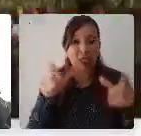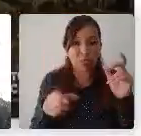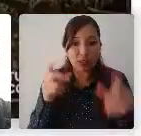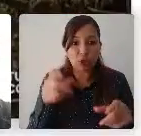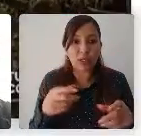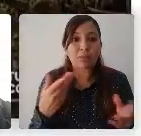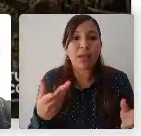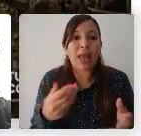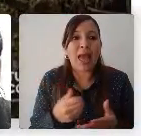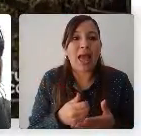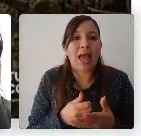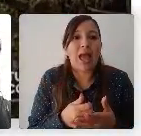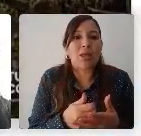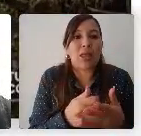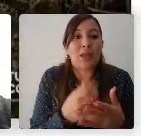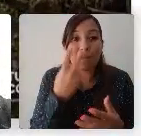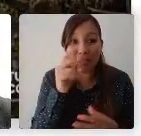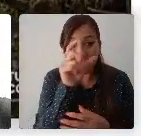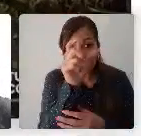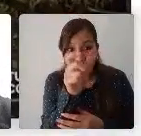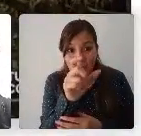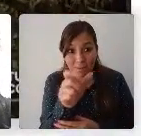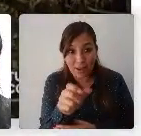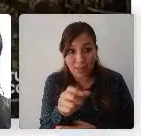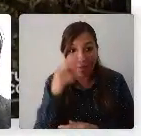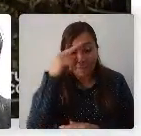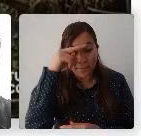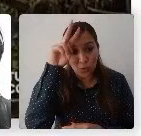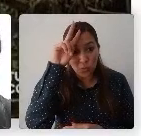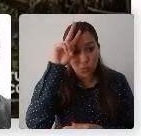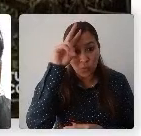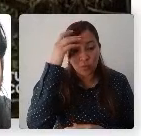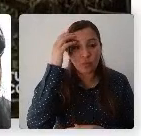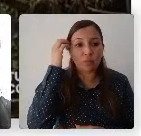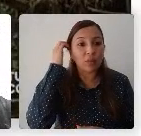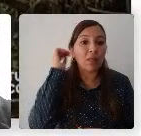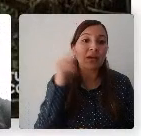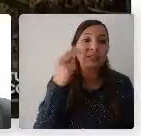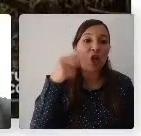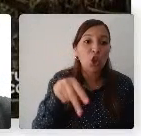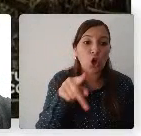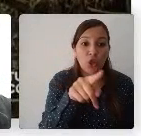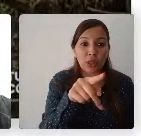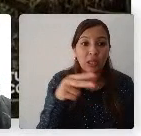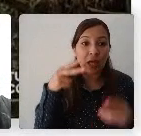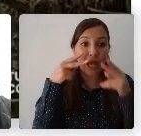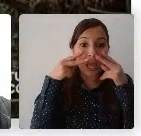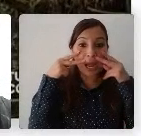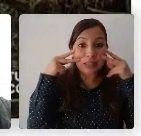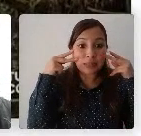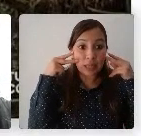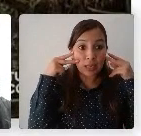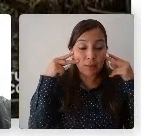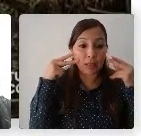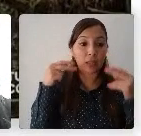visitantes que cada día van en aumento. Bueno, actualmente nosotros, y acá vamos entrando ya en la oferta, actualmente nosotros